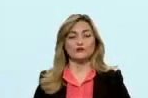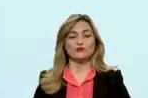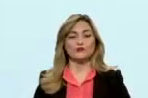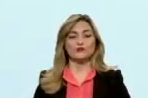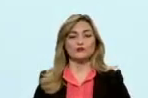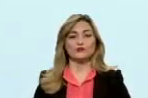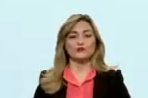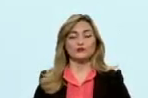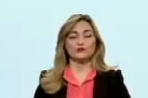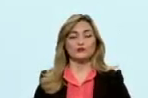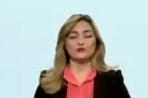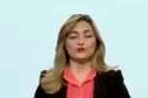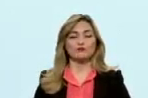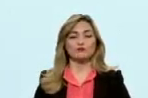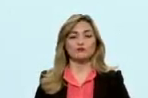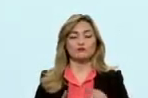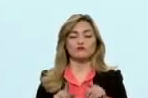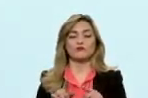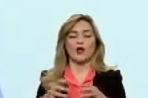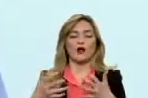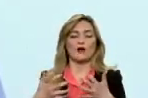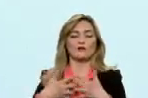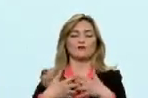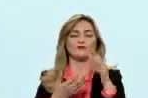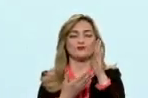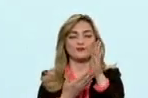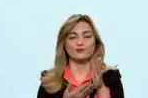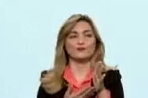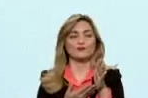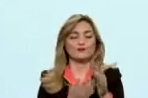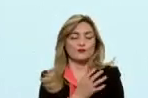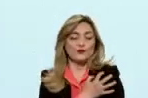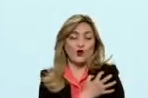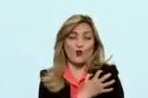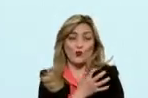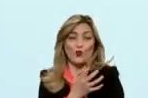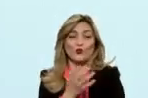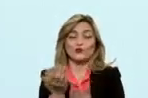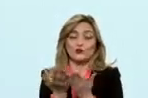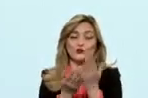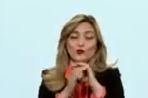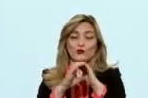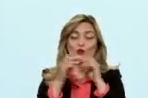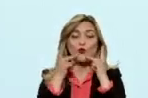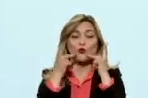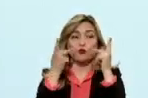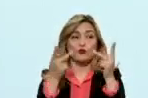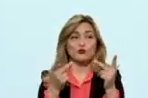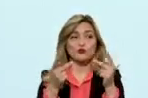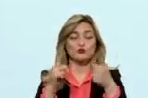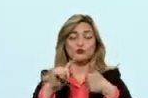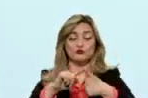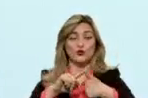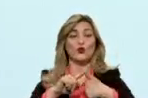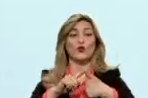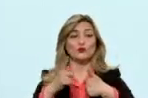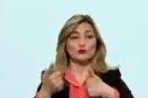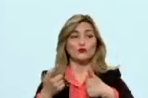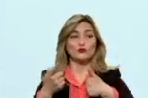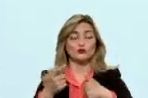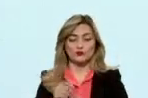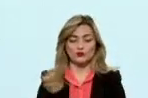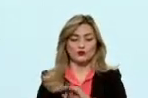en articular ciertas acciones, por ejemplo, en el fortalecimiento del servicio de transporte público para justamente